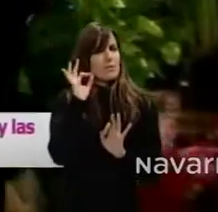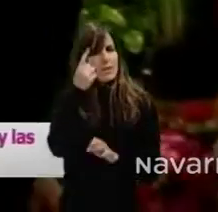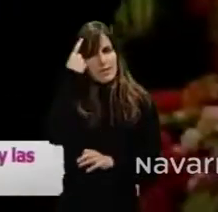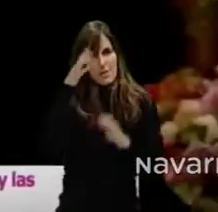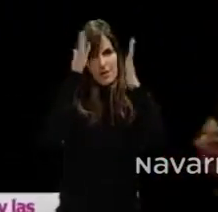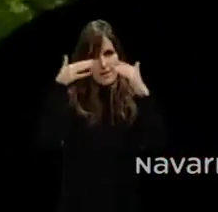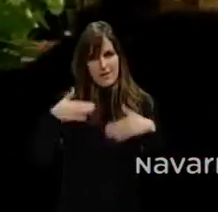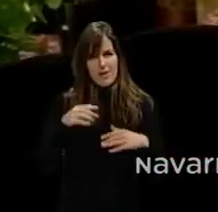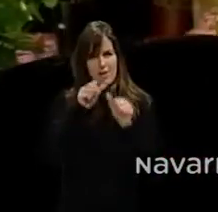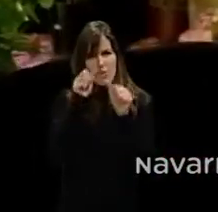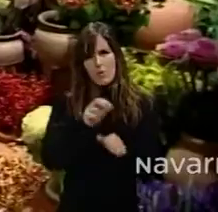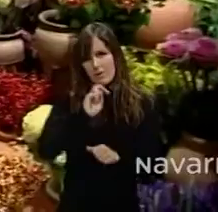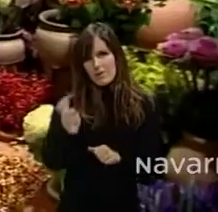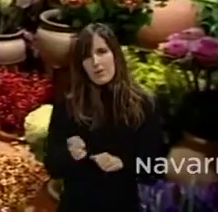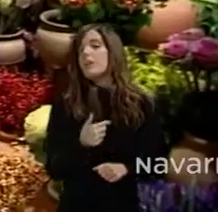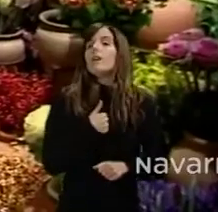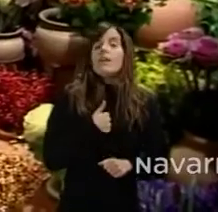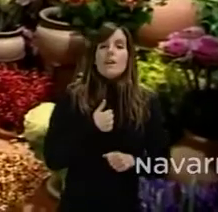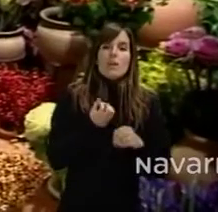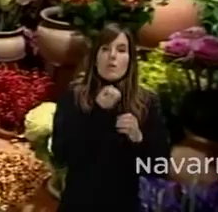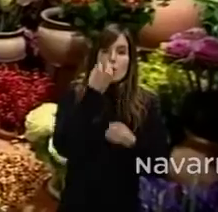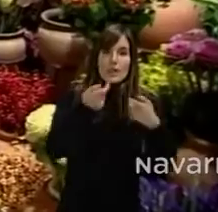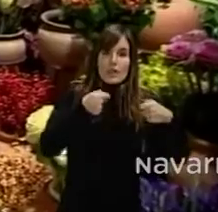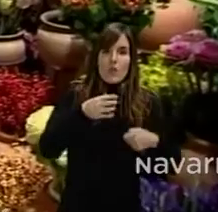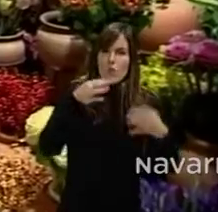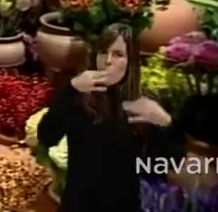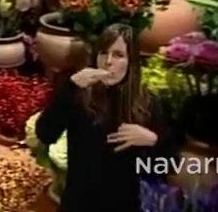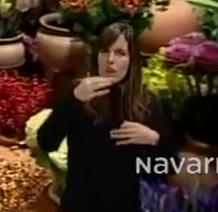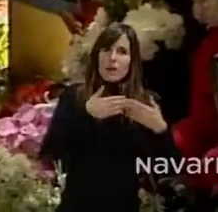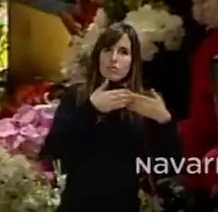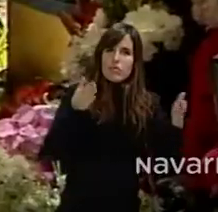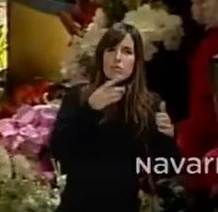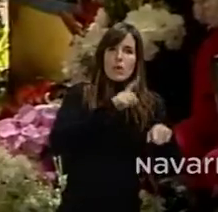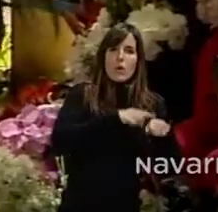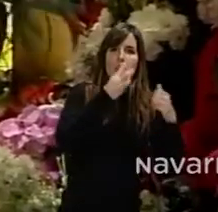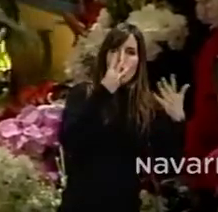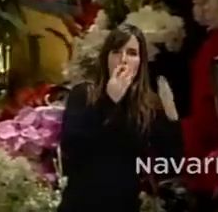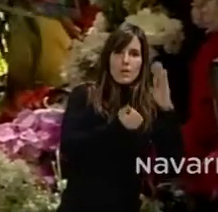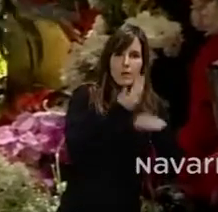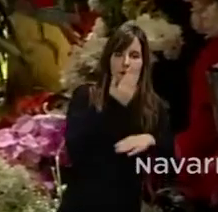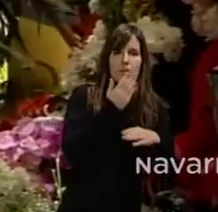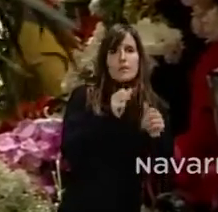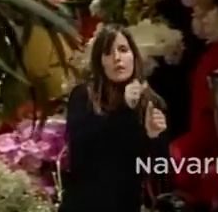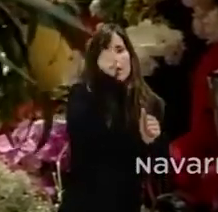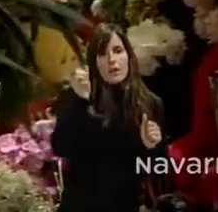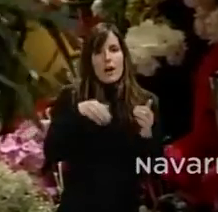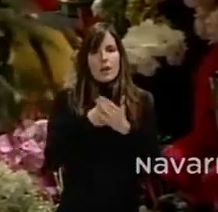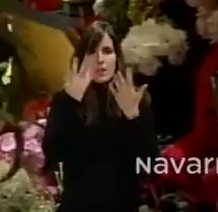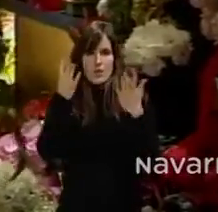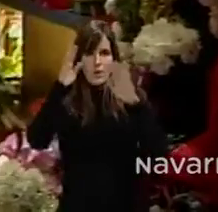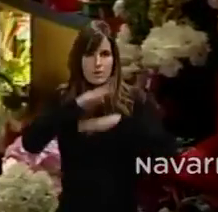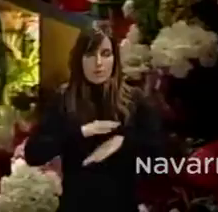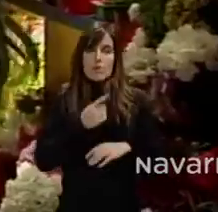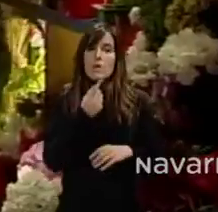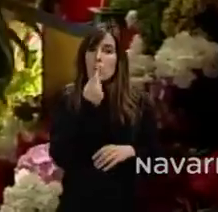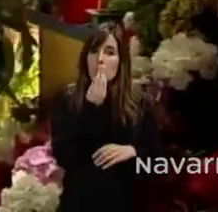floristería que abre a las 8 y media de la mañana y cierra a las 9 de la noche sin cerrar al mediodía